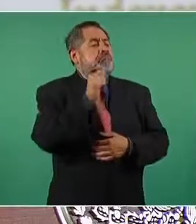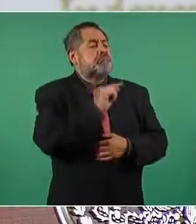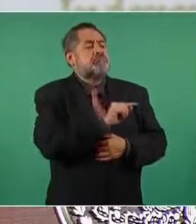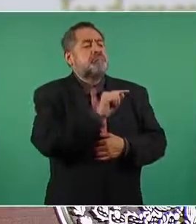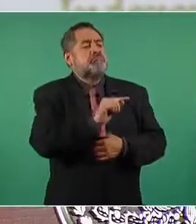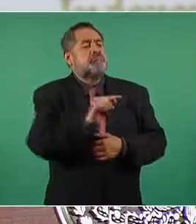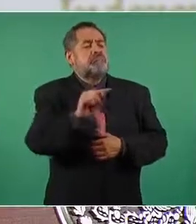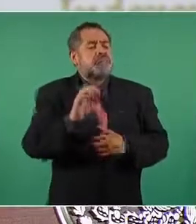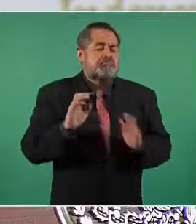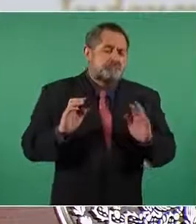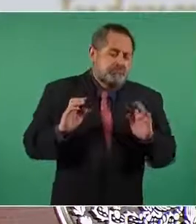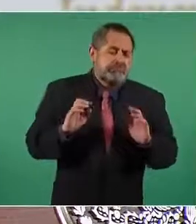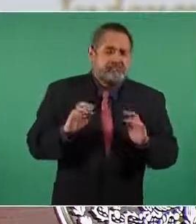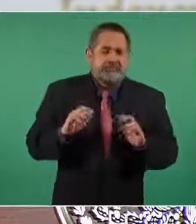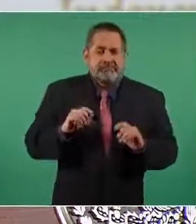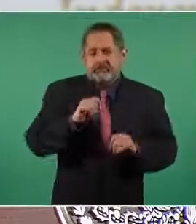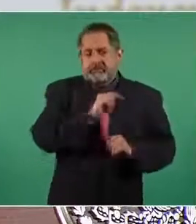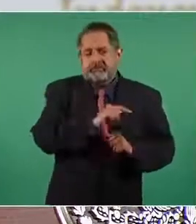los que